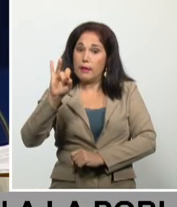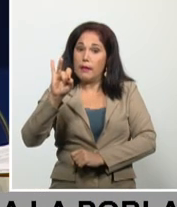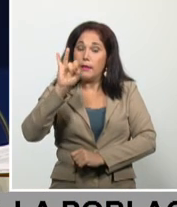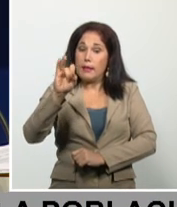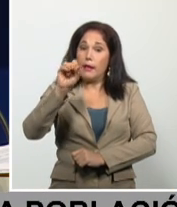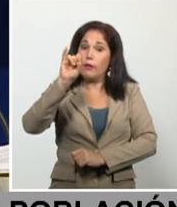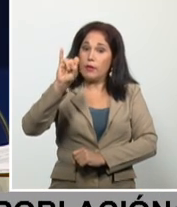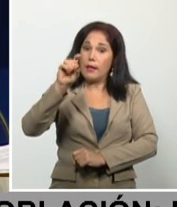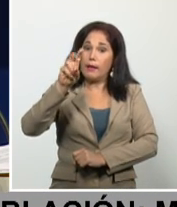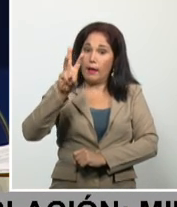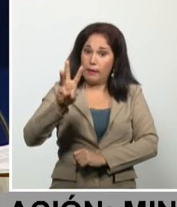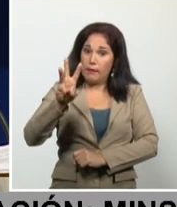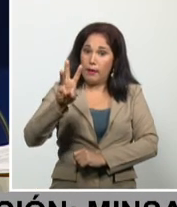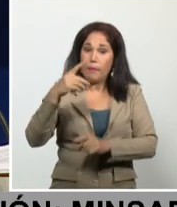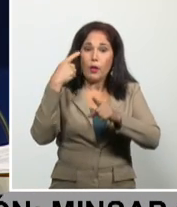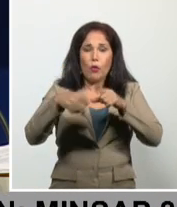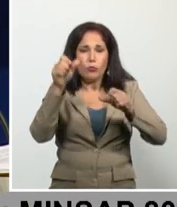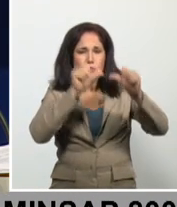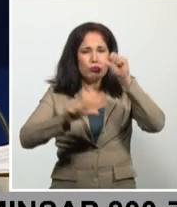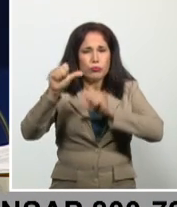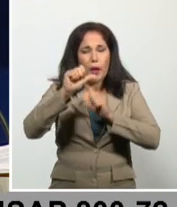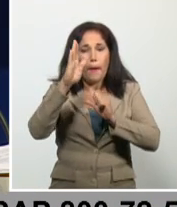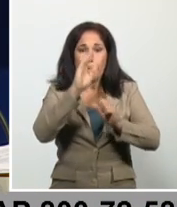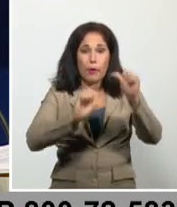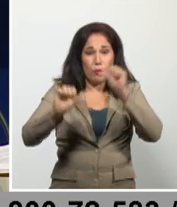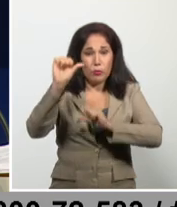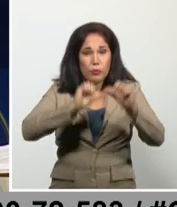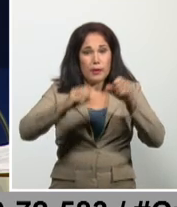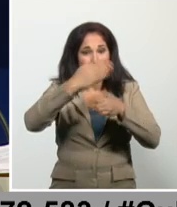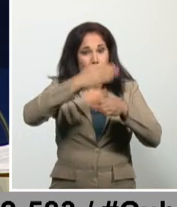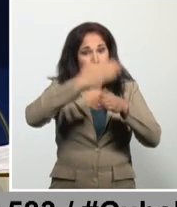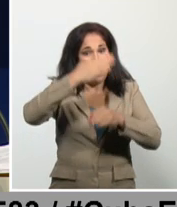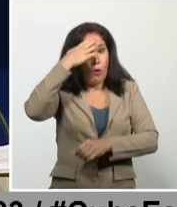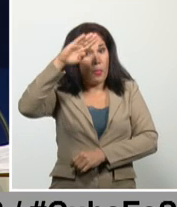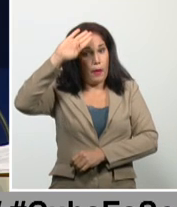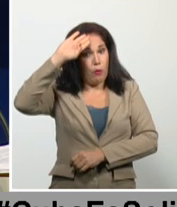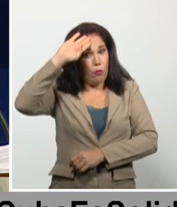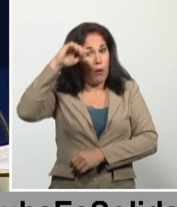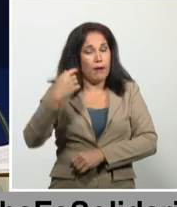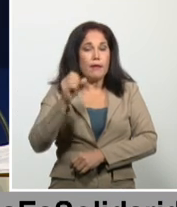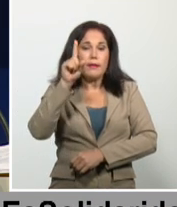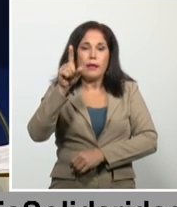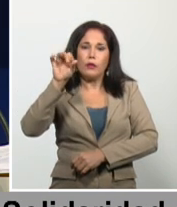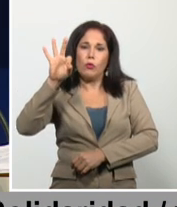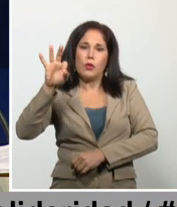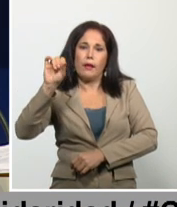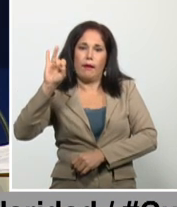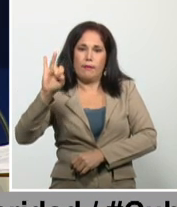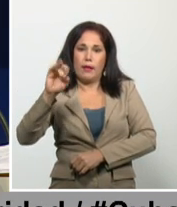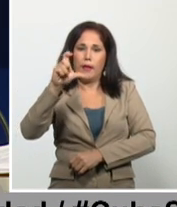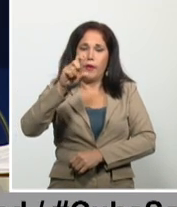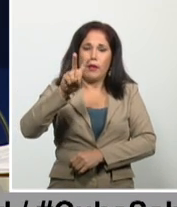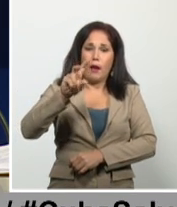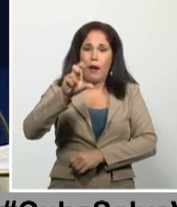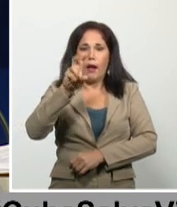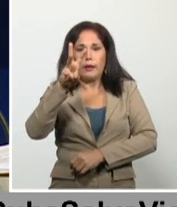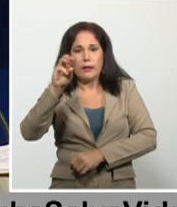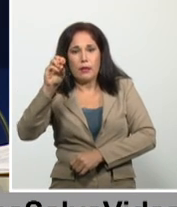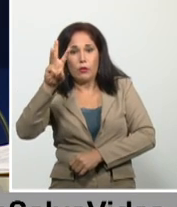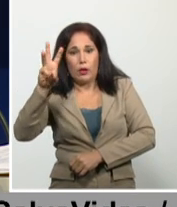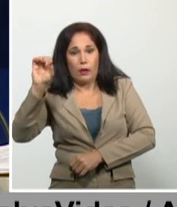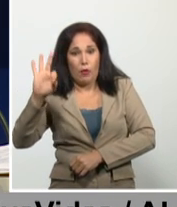763 y en los laboratorios de biología molecular de Santiago de Cuba 187, Villa Clara